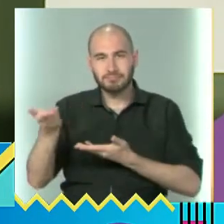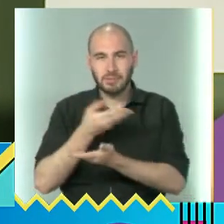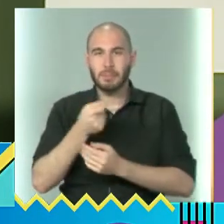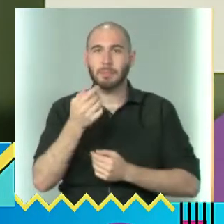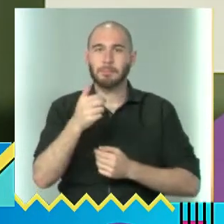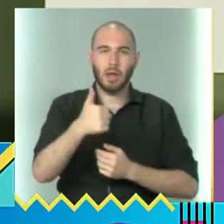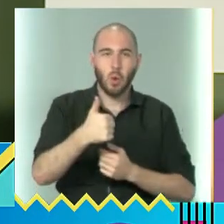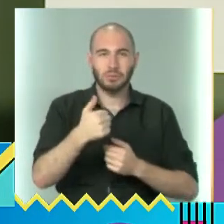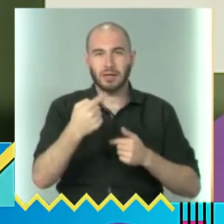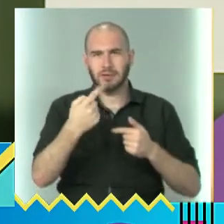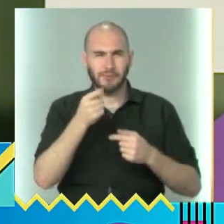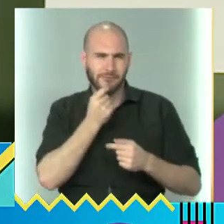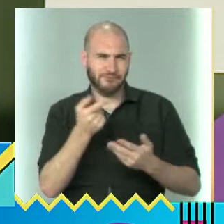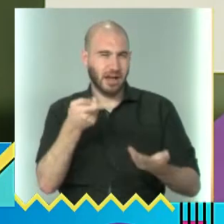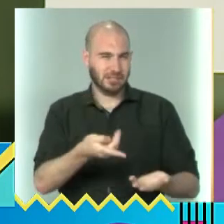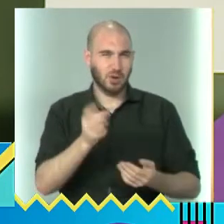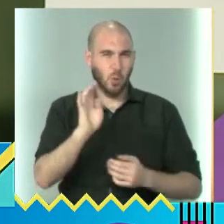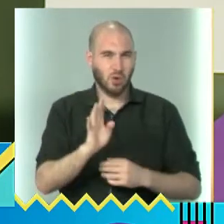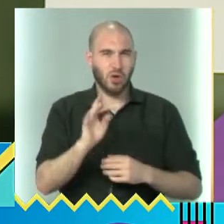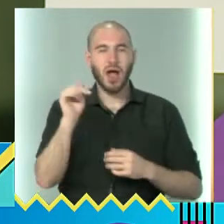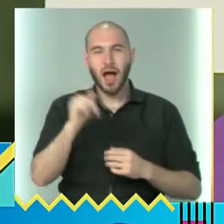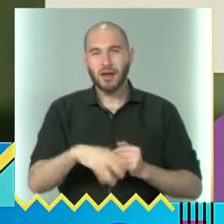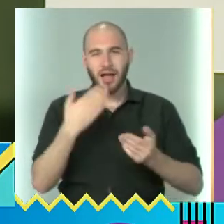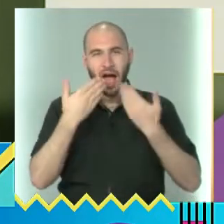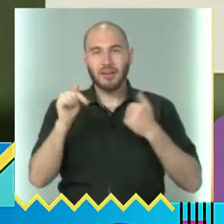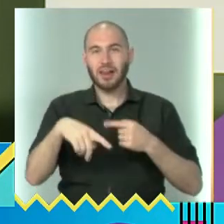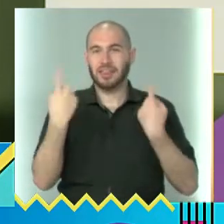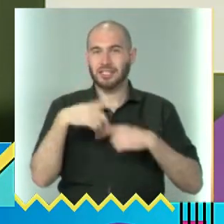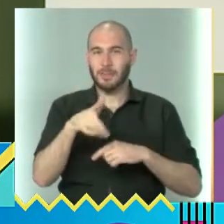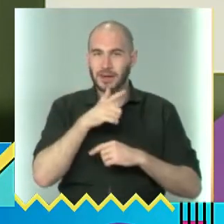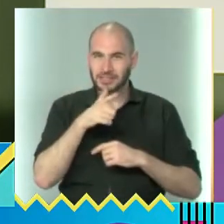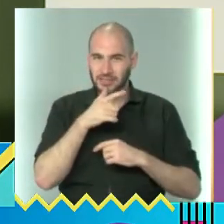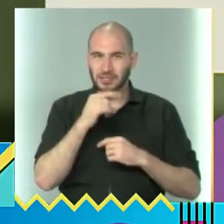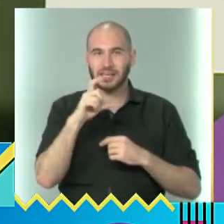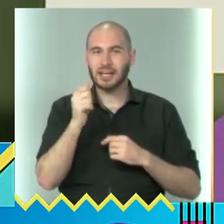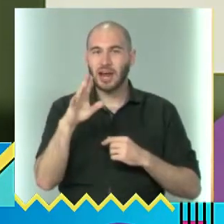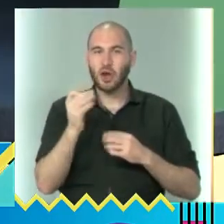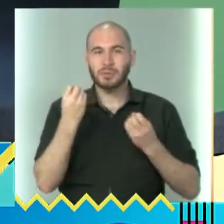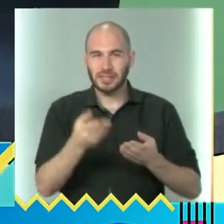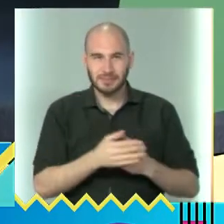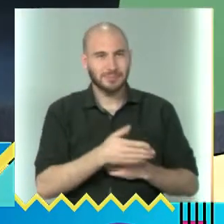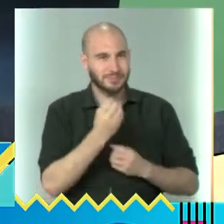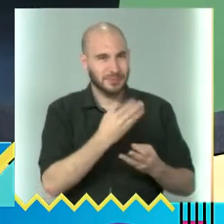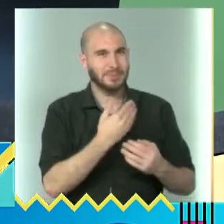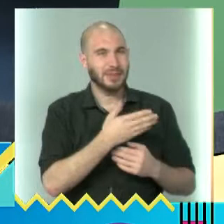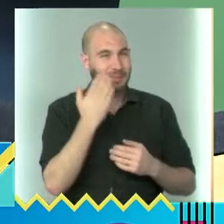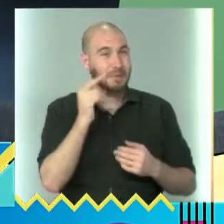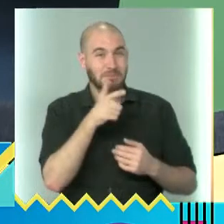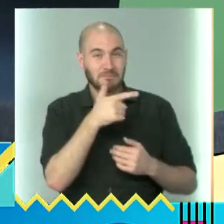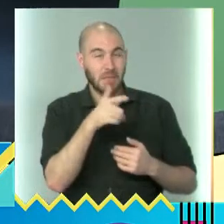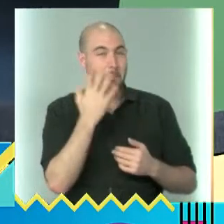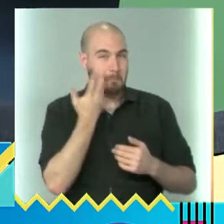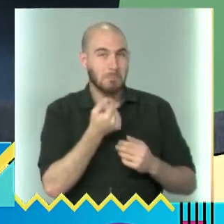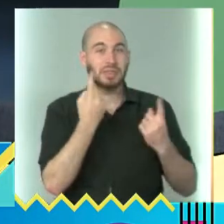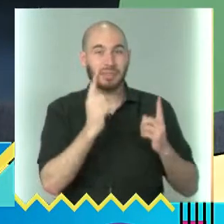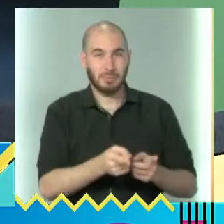un me gusta. ¿Es tan simple como eso nada más? Bueno, eso vamos a estar hablando hoy en Distintos Parecidos. Caro, ¿cómo estás? Bien, muy bien, muy bien. Me gustó el clip porque de alguna